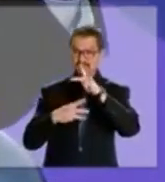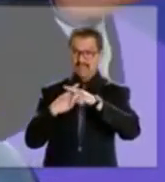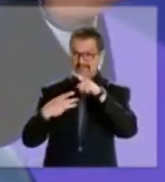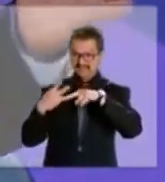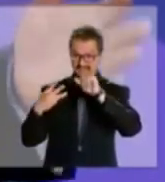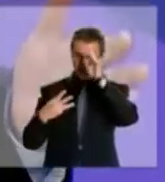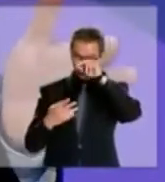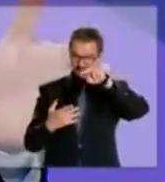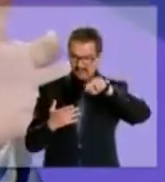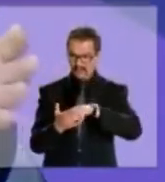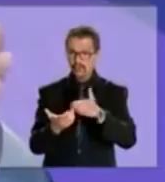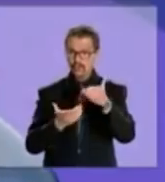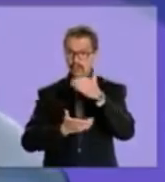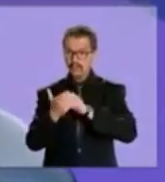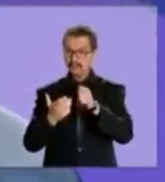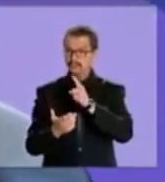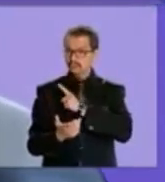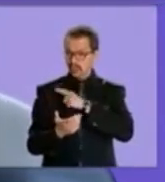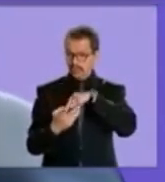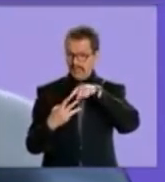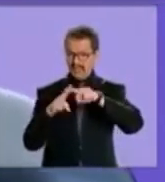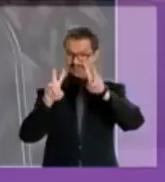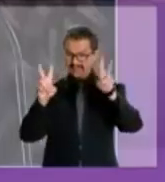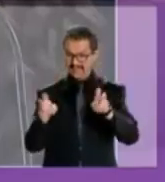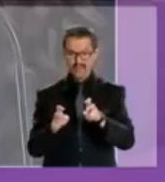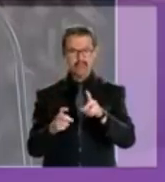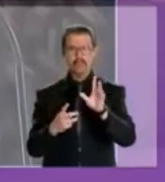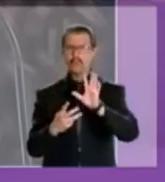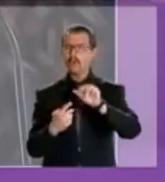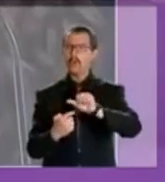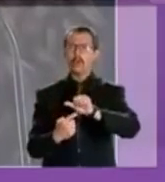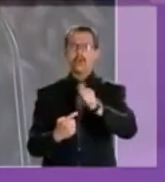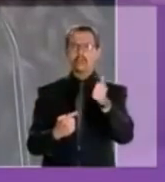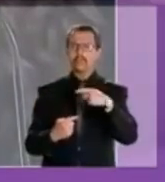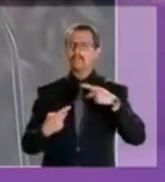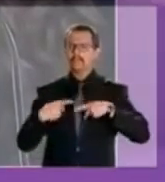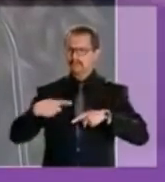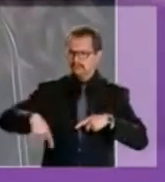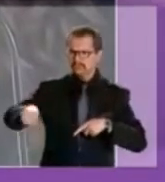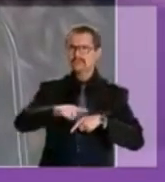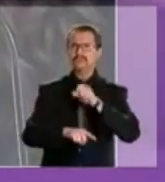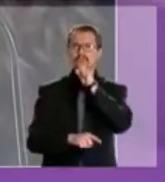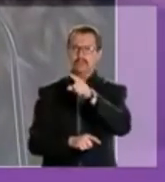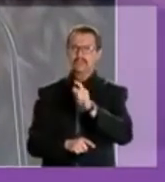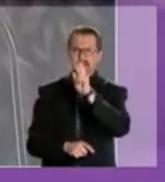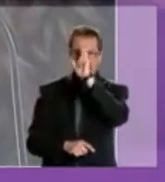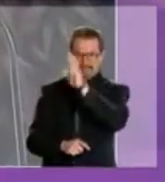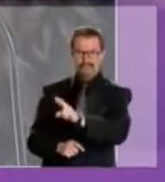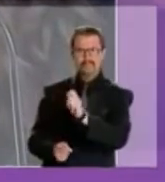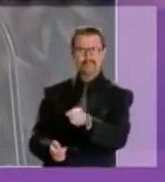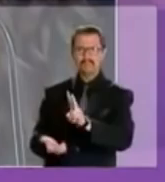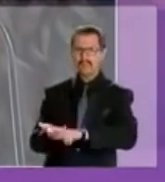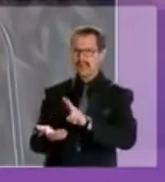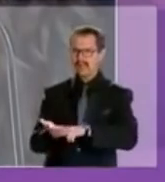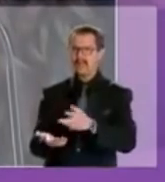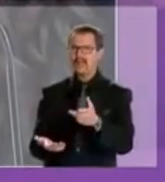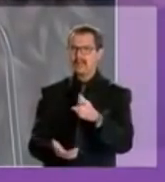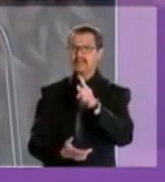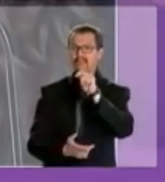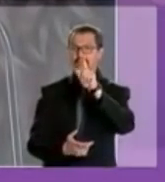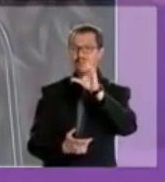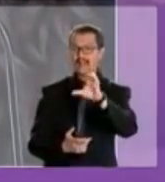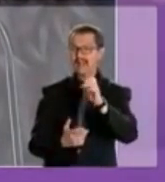integridad de las personas en el tratado de libre comercio del pasado se negoció comercialmente todo